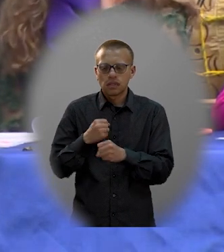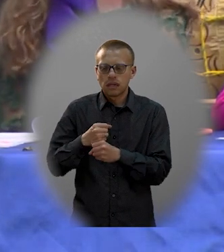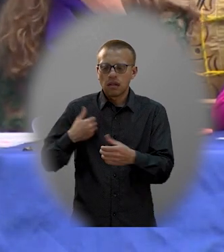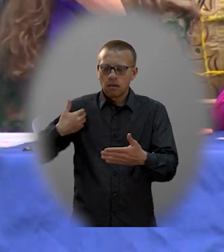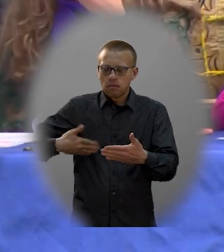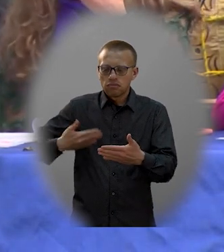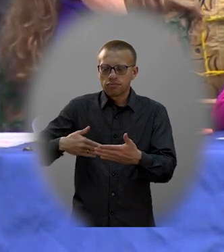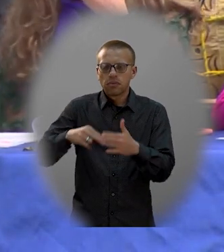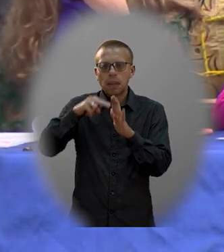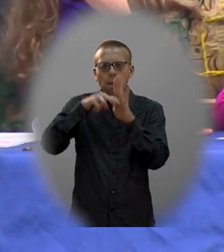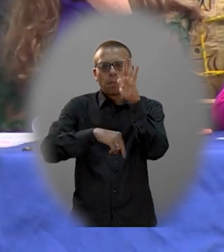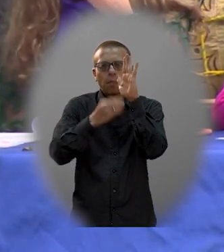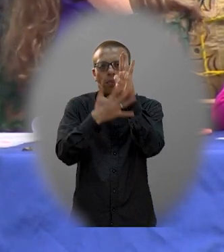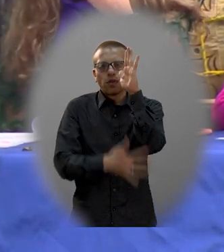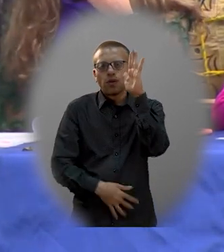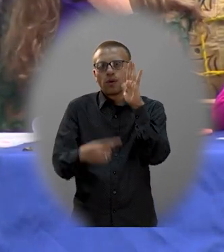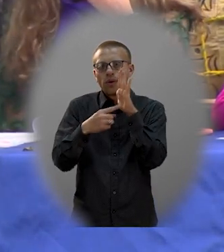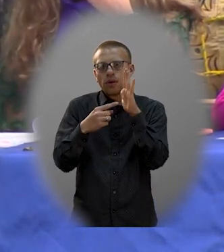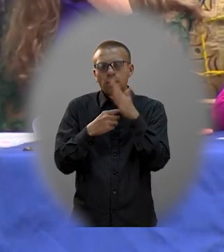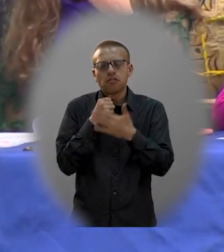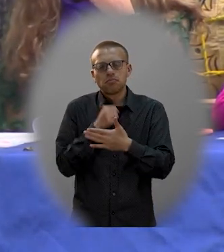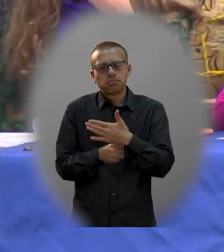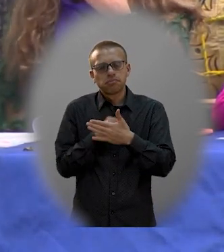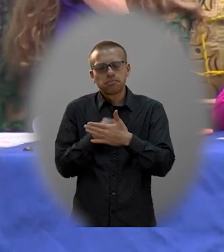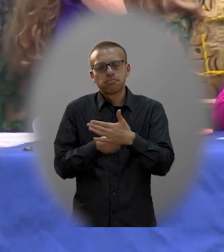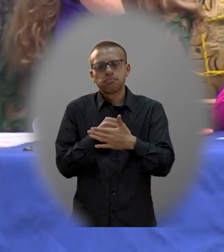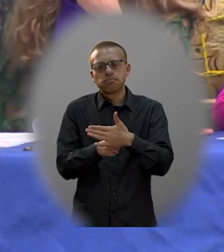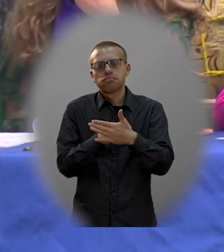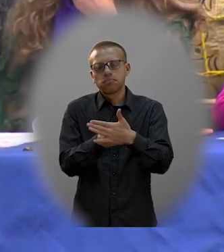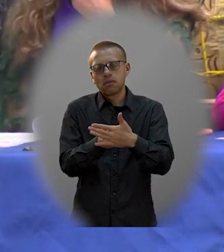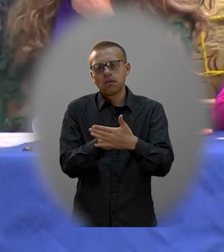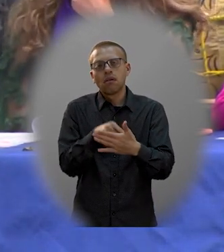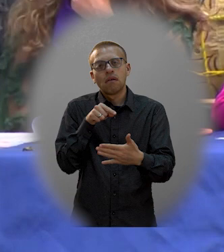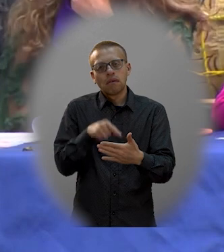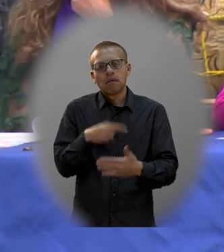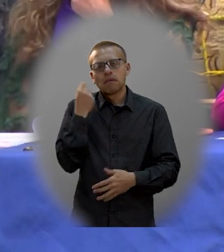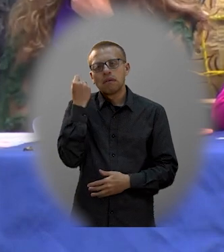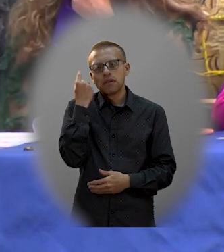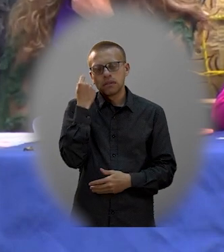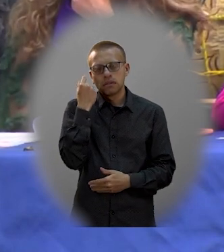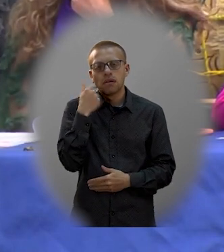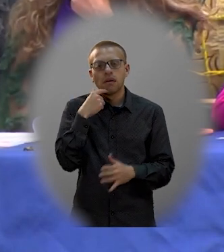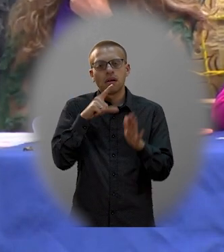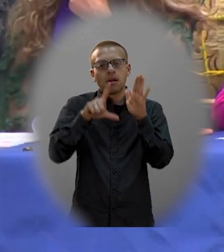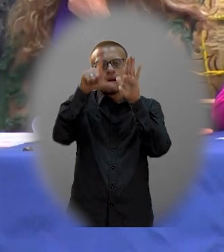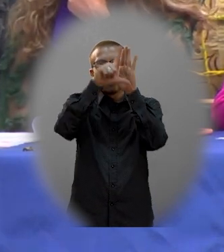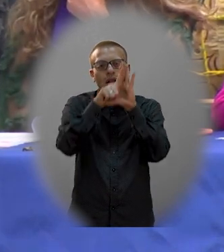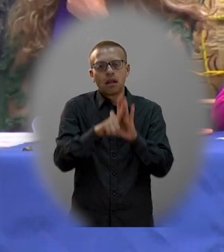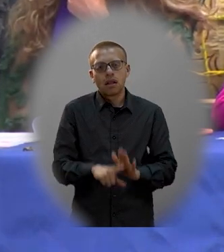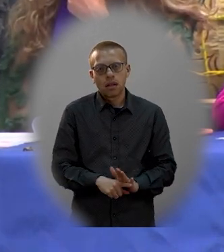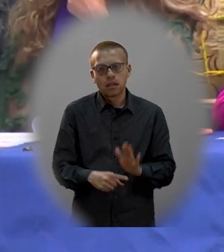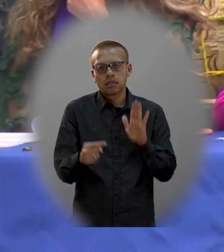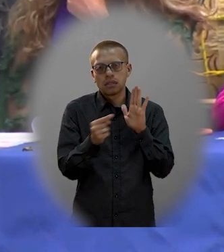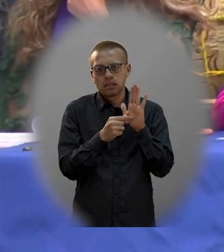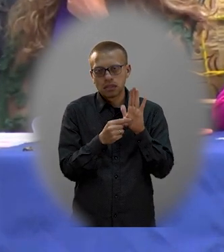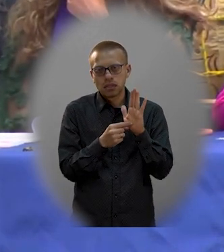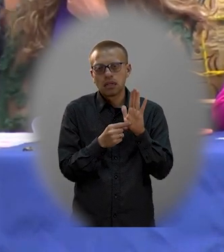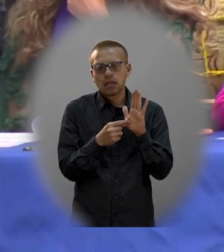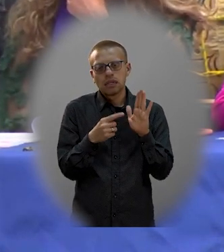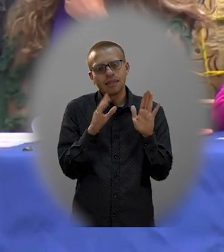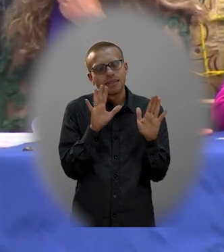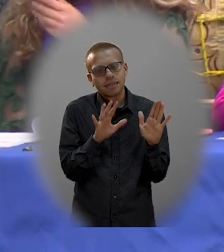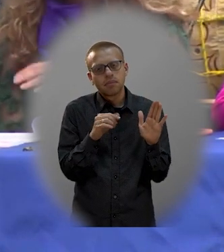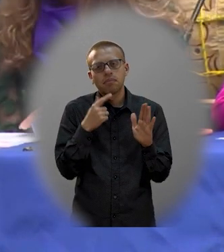protocolo, hemos reiterado bastante, si bien entendemos que por encima de las leyes difícilmente podemos hacer, por encima de lo que